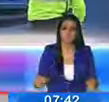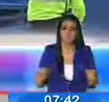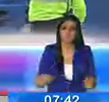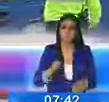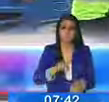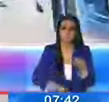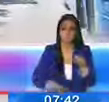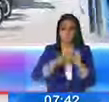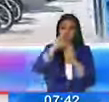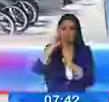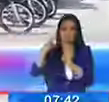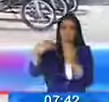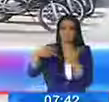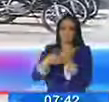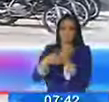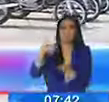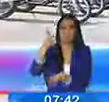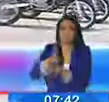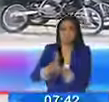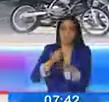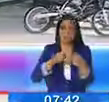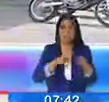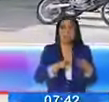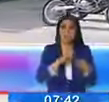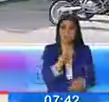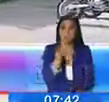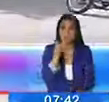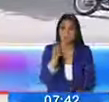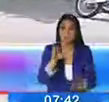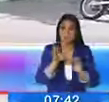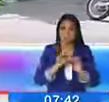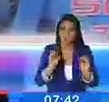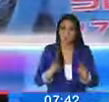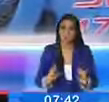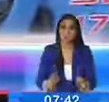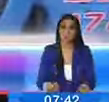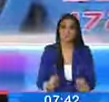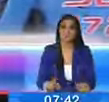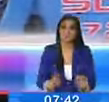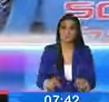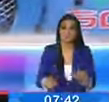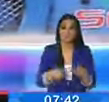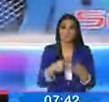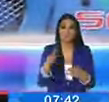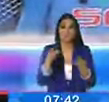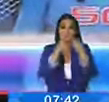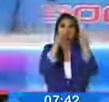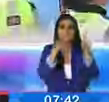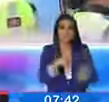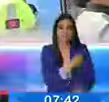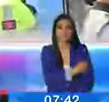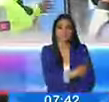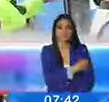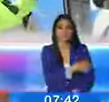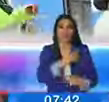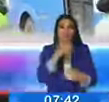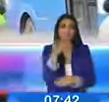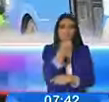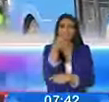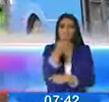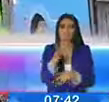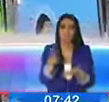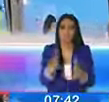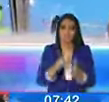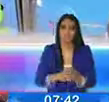respeto a las paradas conducir sin el tipo de licencia requerido luces o por no contar con botiquín o extintor estado de las